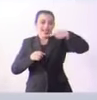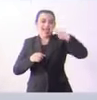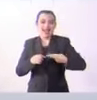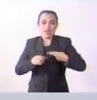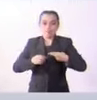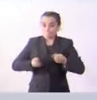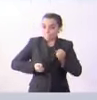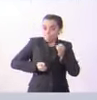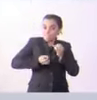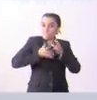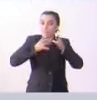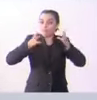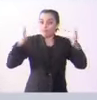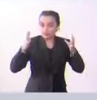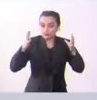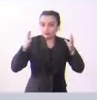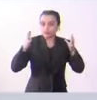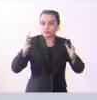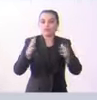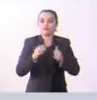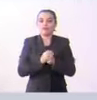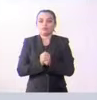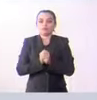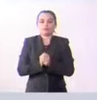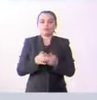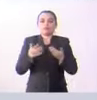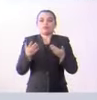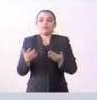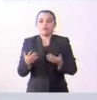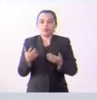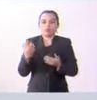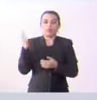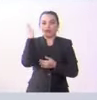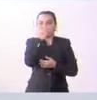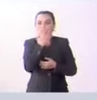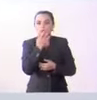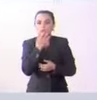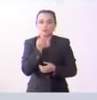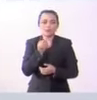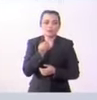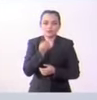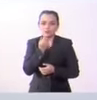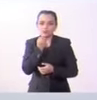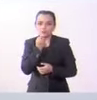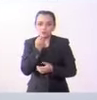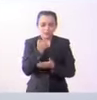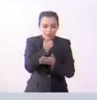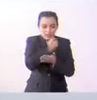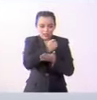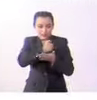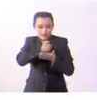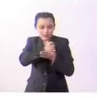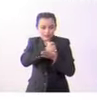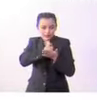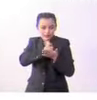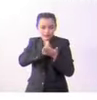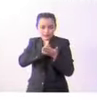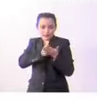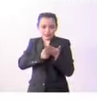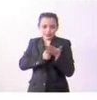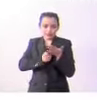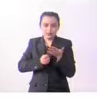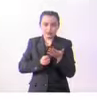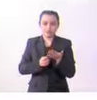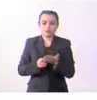vista estético que recrea el escritor o la escritora. Seguramente has escuchado de algunos cuentos como El gato